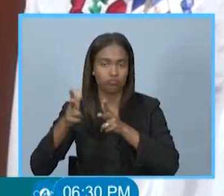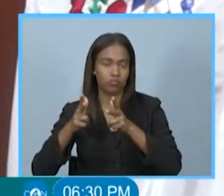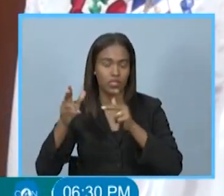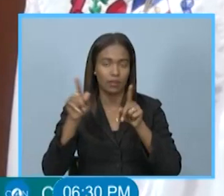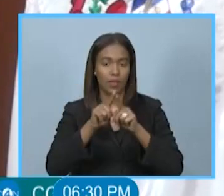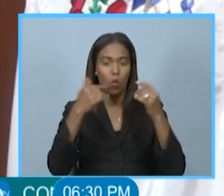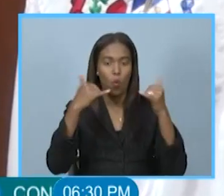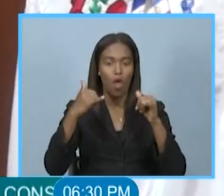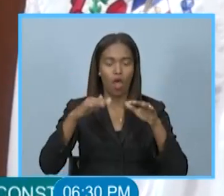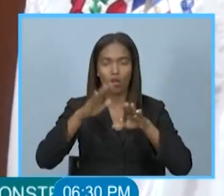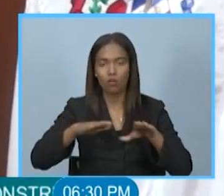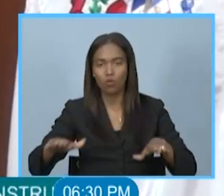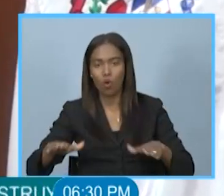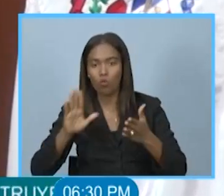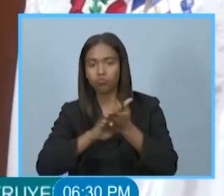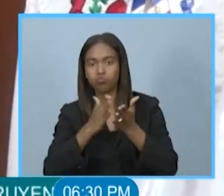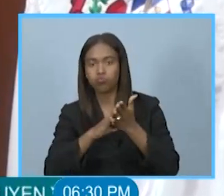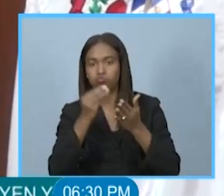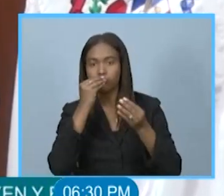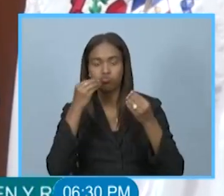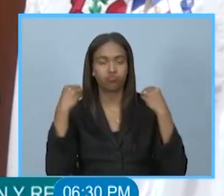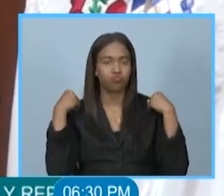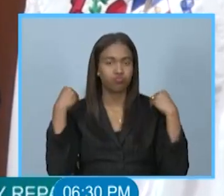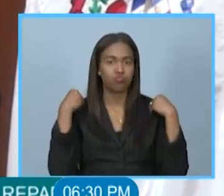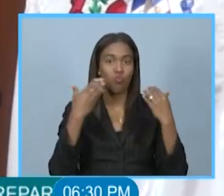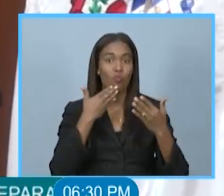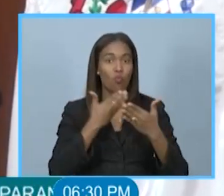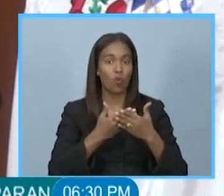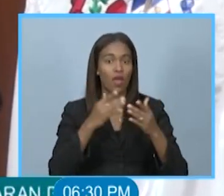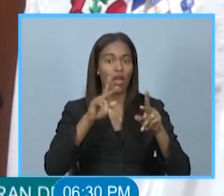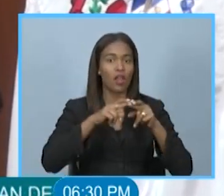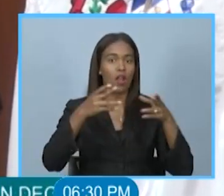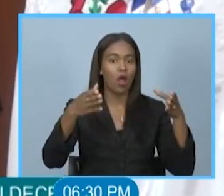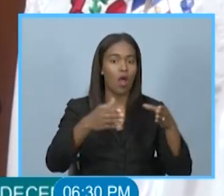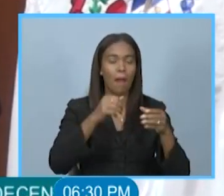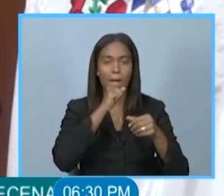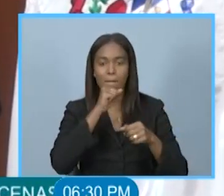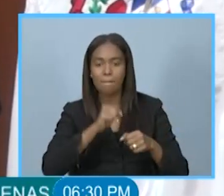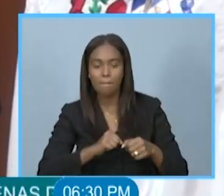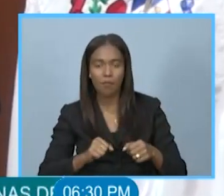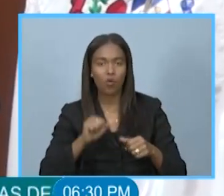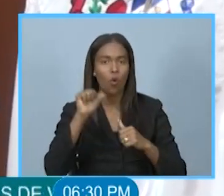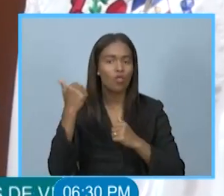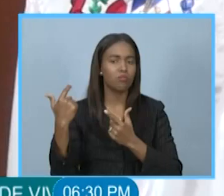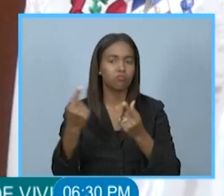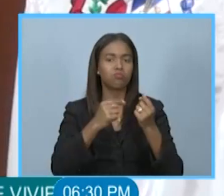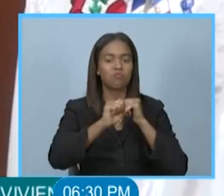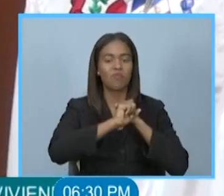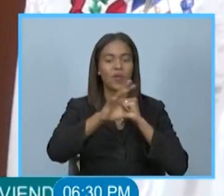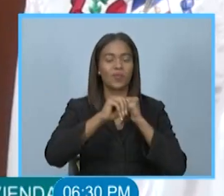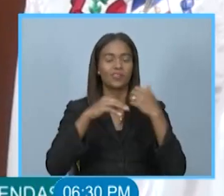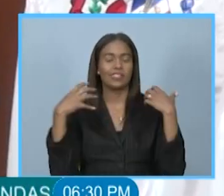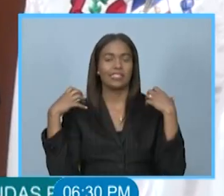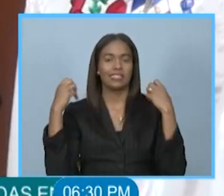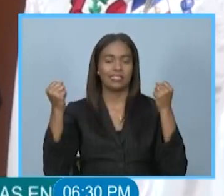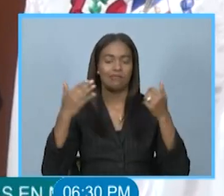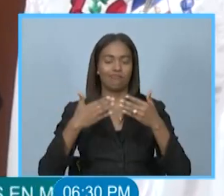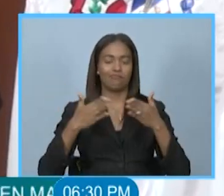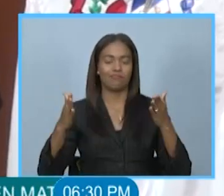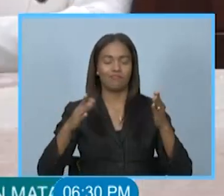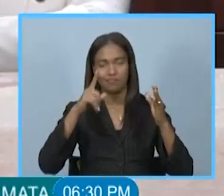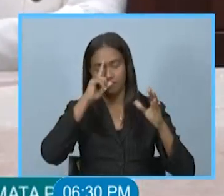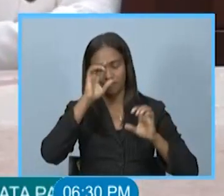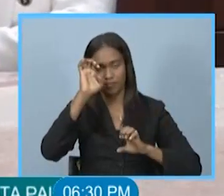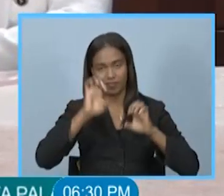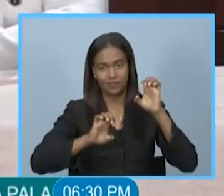juegos infantiles cocinas saludable encuentro con envejecientes y otras actividades de promoción de la salud y puestos para la